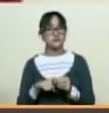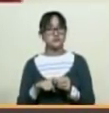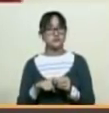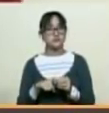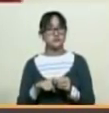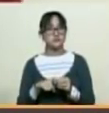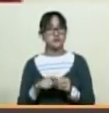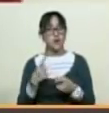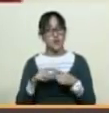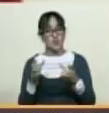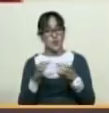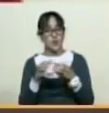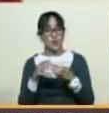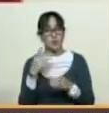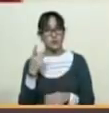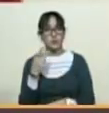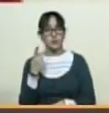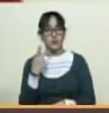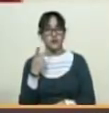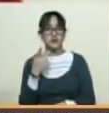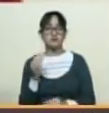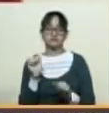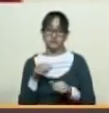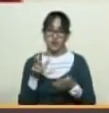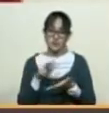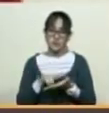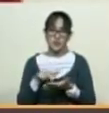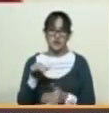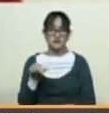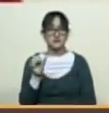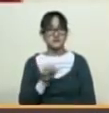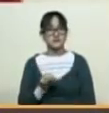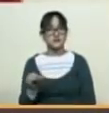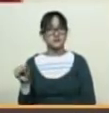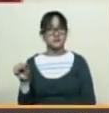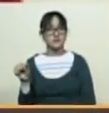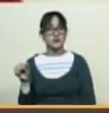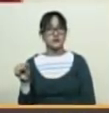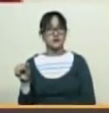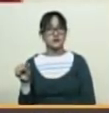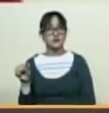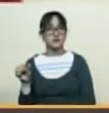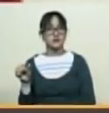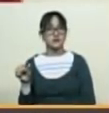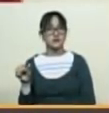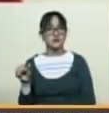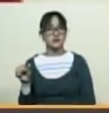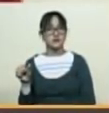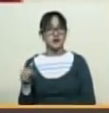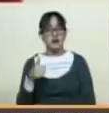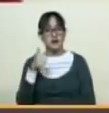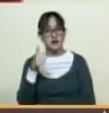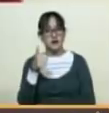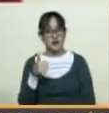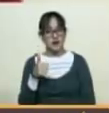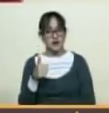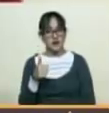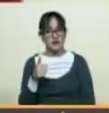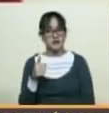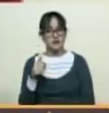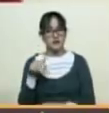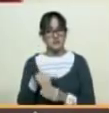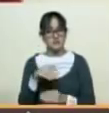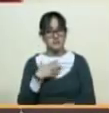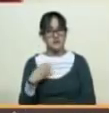y de otras organizaciones. Asimismo, aprobamos en esta semana que cada candidato presidencial y